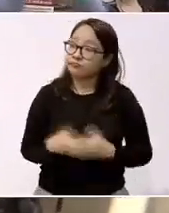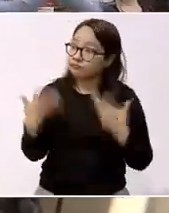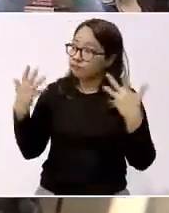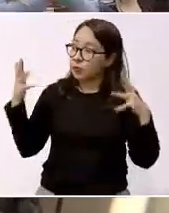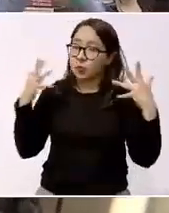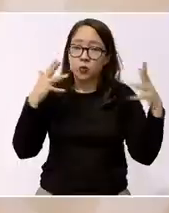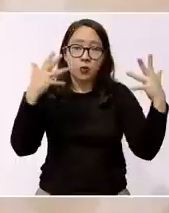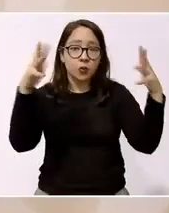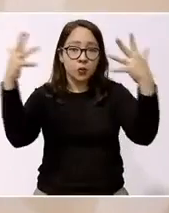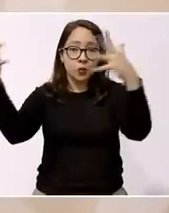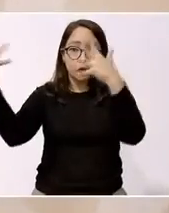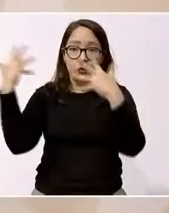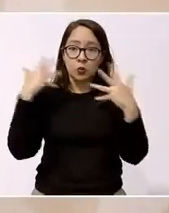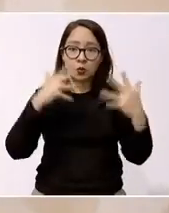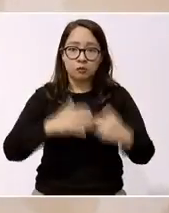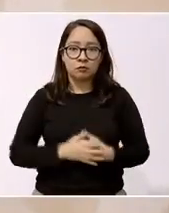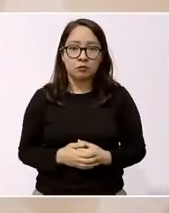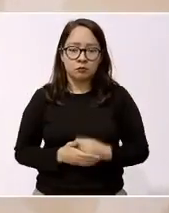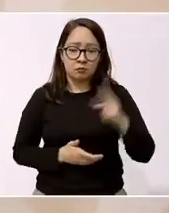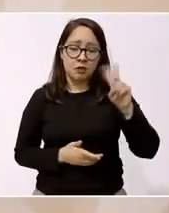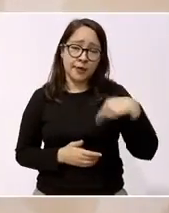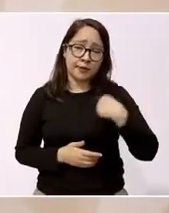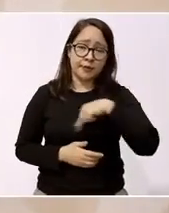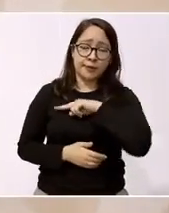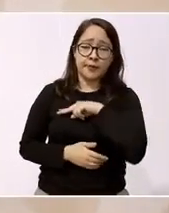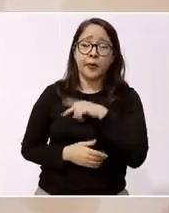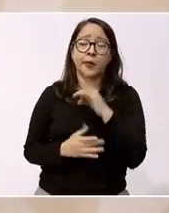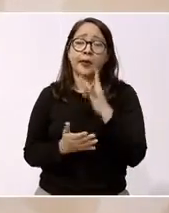Hechos, no palabras.